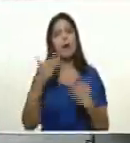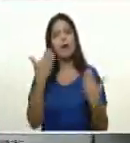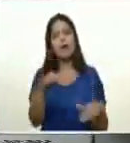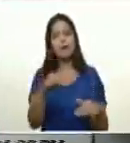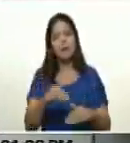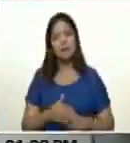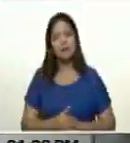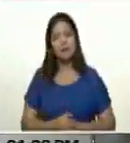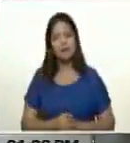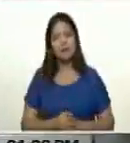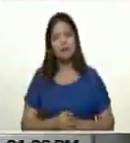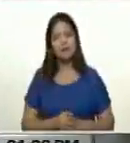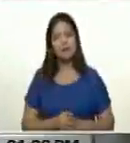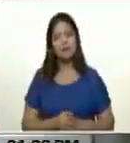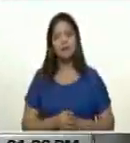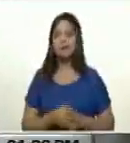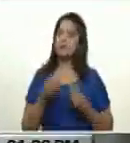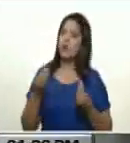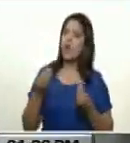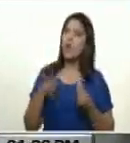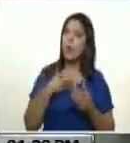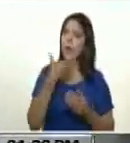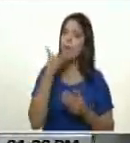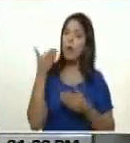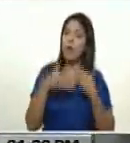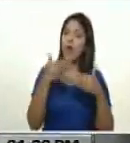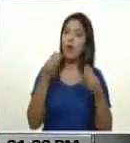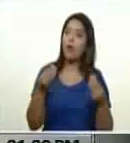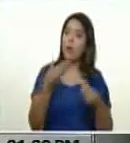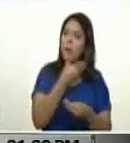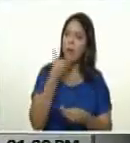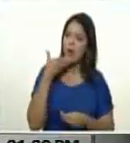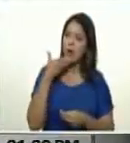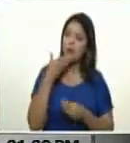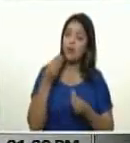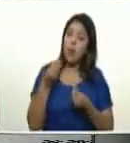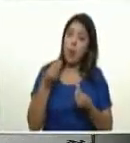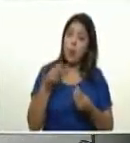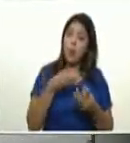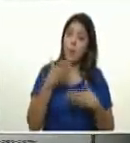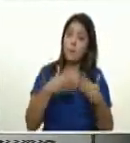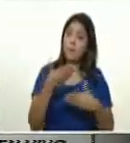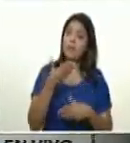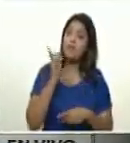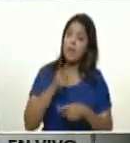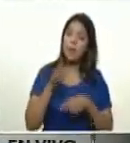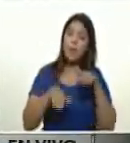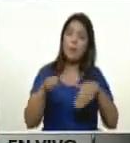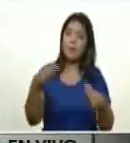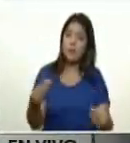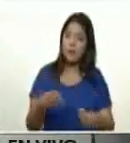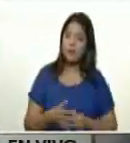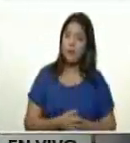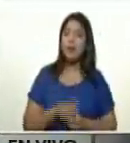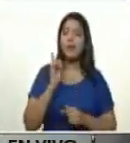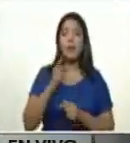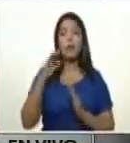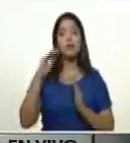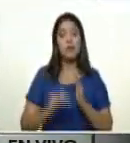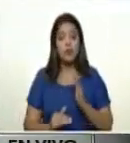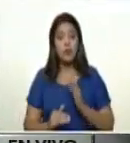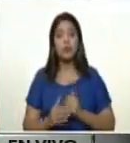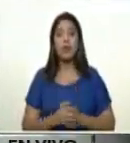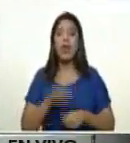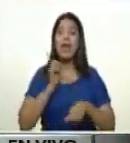eso forma parte del proceso. ¿Cómo se puede mejorar? ¿Cómo se puede? ¿Pero cómo? ¿Qué paso hay que dar? Bueno, vamos a disminuir inicialmente